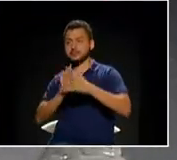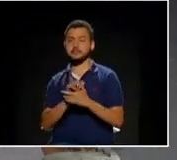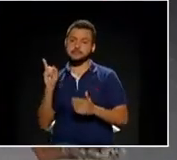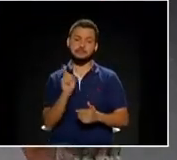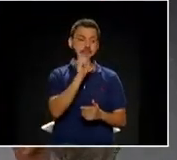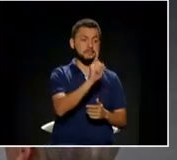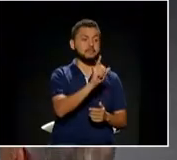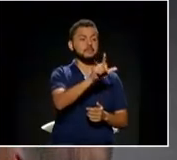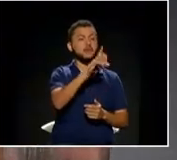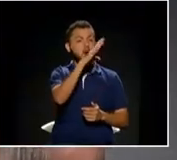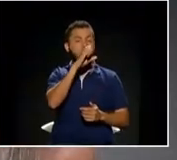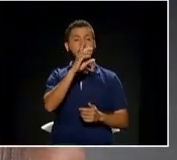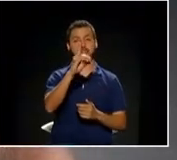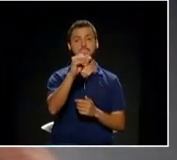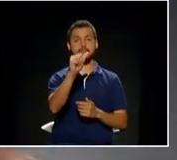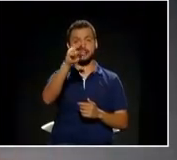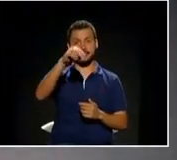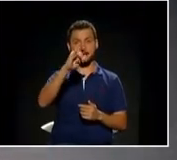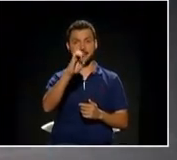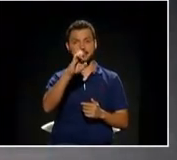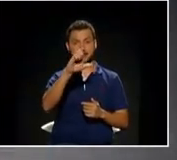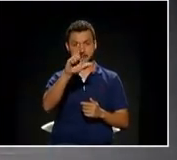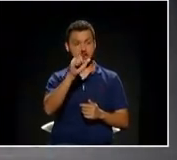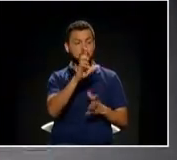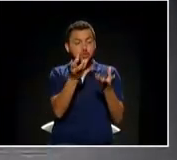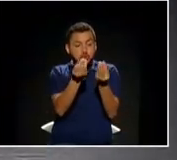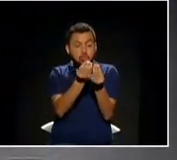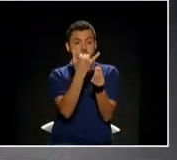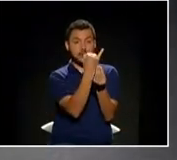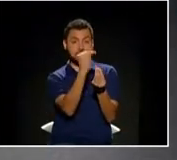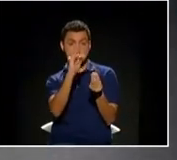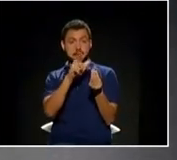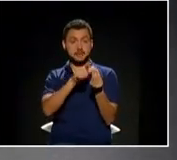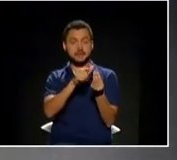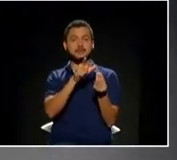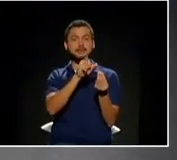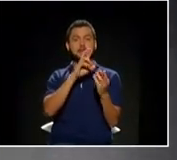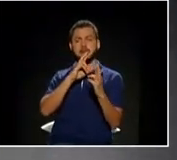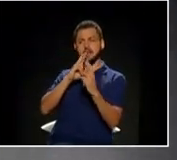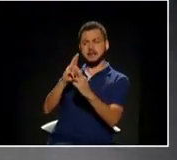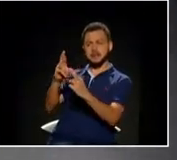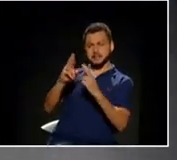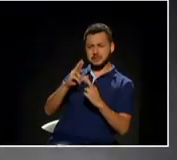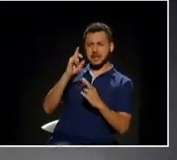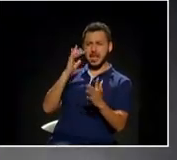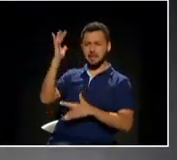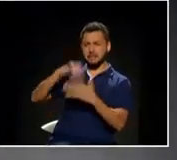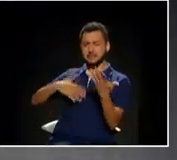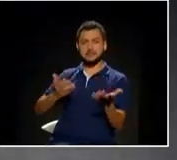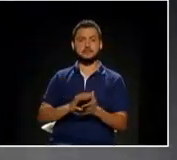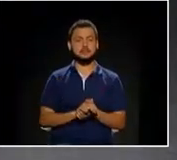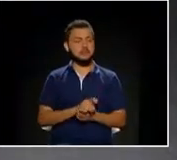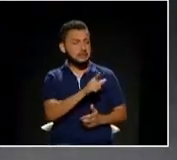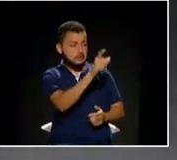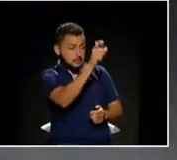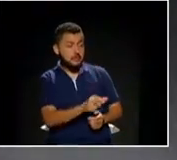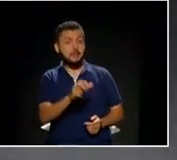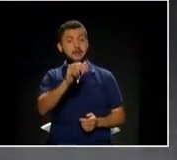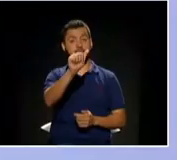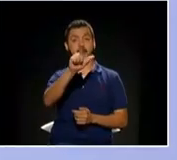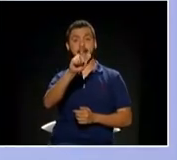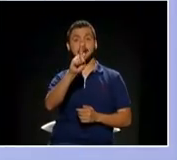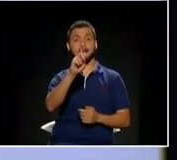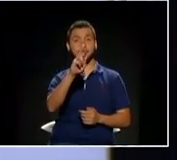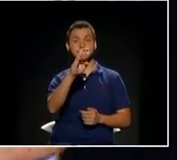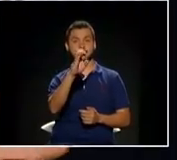daniel quintero calle el movimiento independientes 30 segundos que tiene que decir acerca de lo que plantea de acuerdo en varias de las cosas que dice alfredo yo creo que